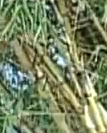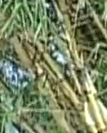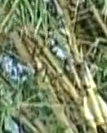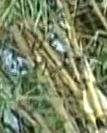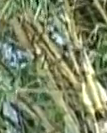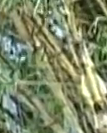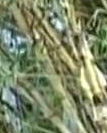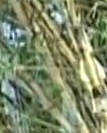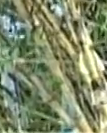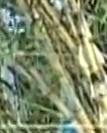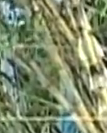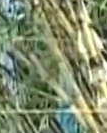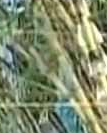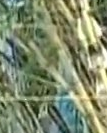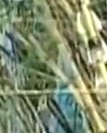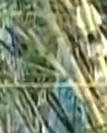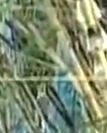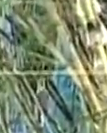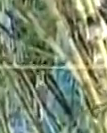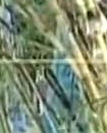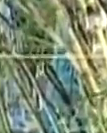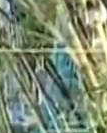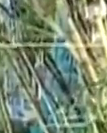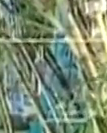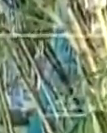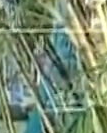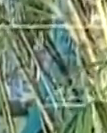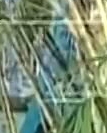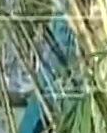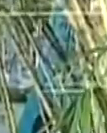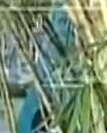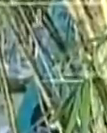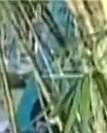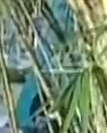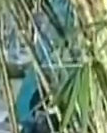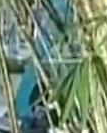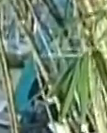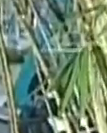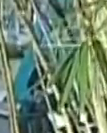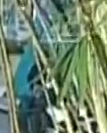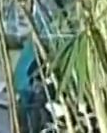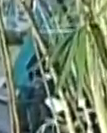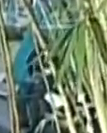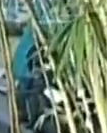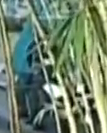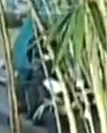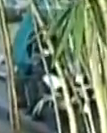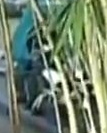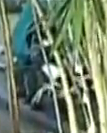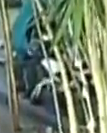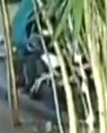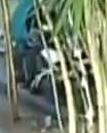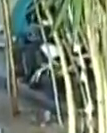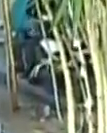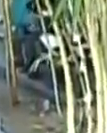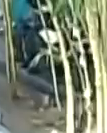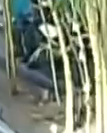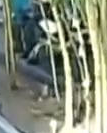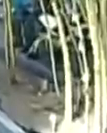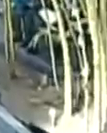Bueno, buenas tardes, feliz Navidad. Feliz Navidad para toda la familia